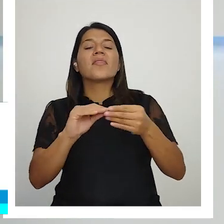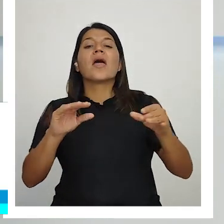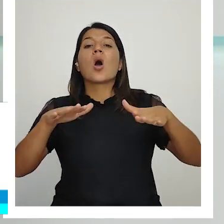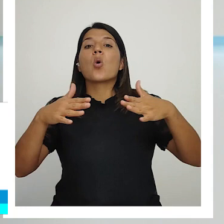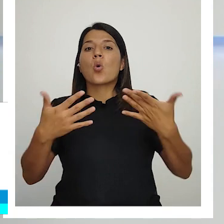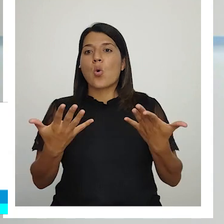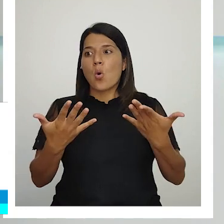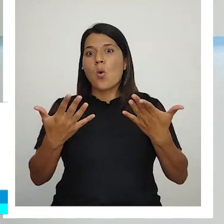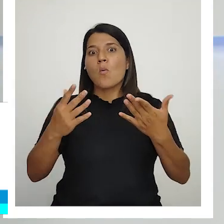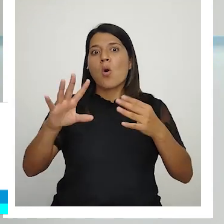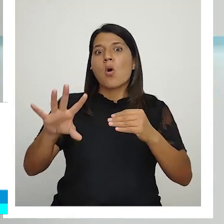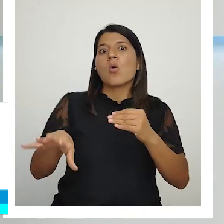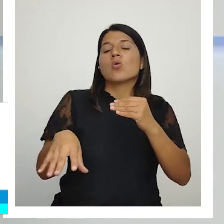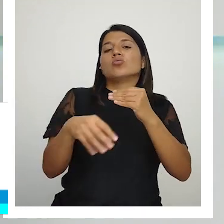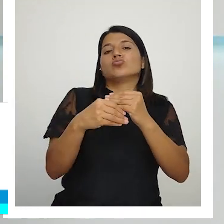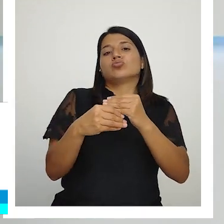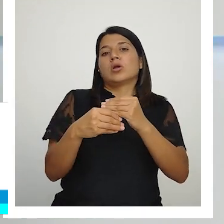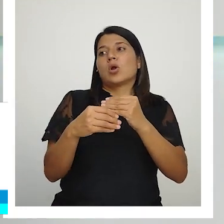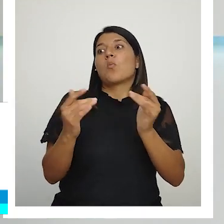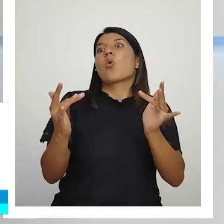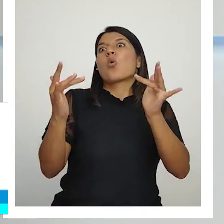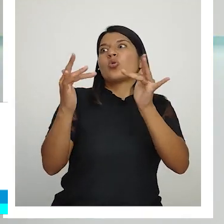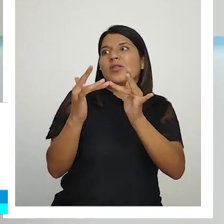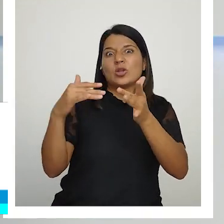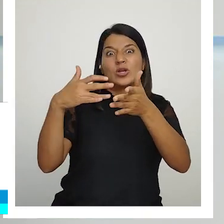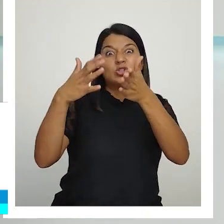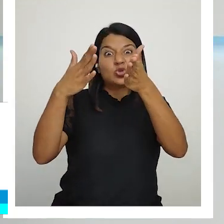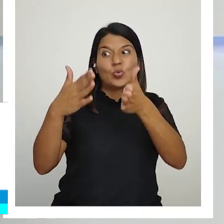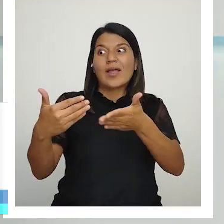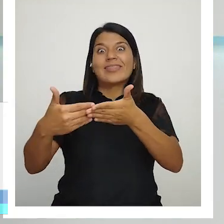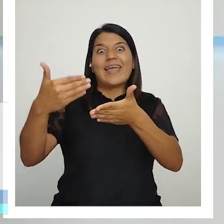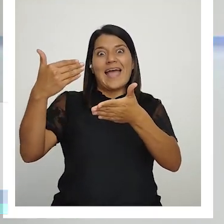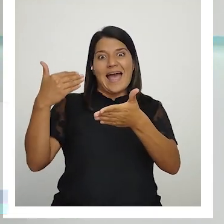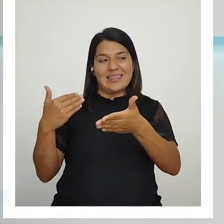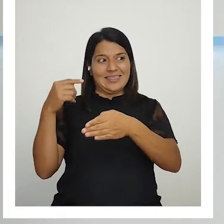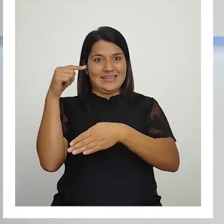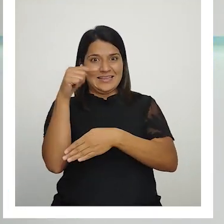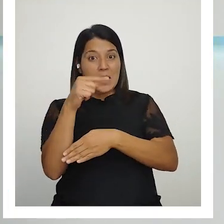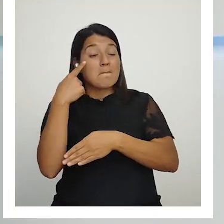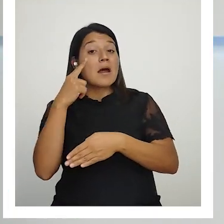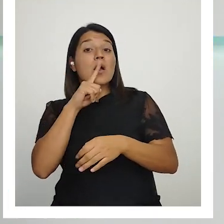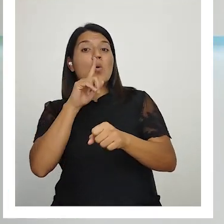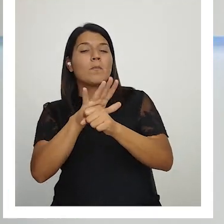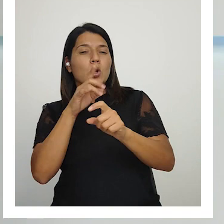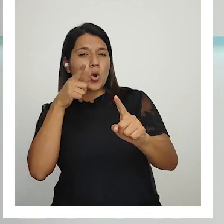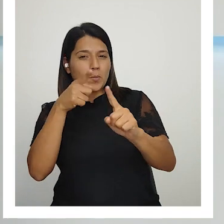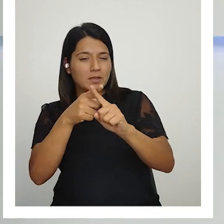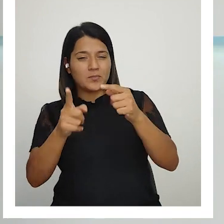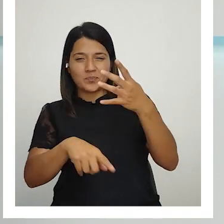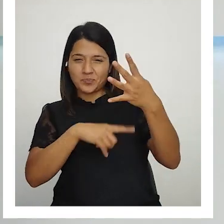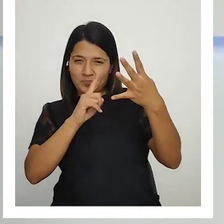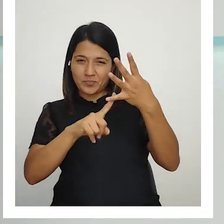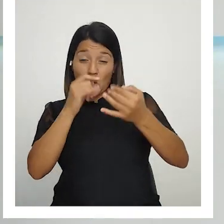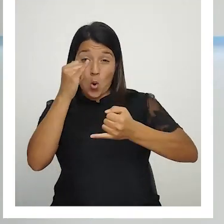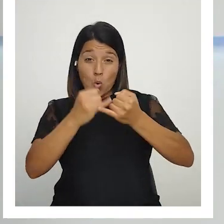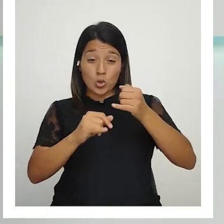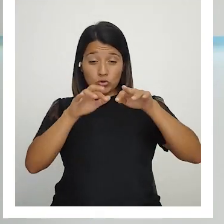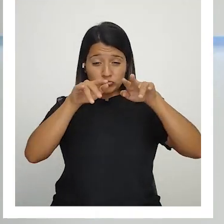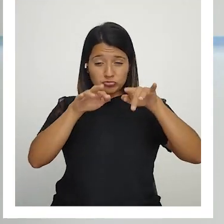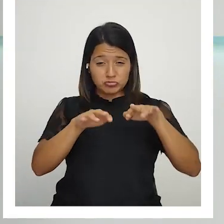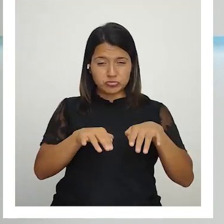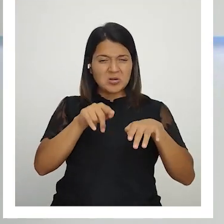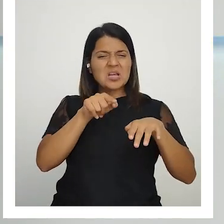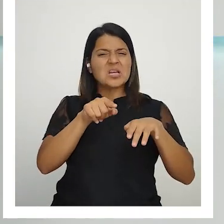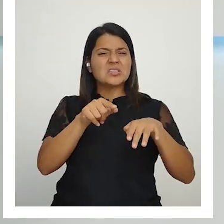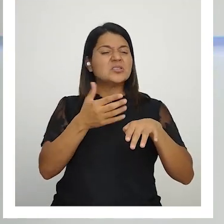de exalumnos de Chevening, ¿verdad? Con los contactos que ya tienen para lograr esos objetivos. Y por último, el ensayo final es un ensayo